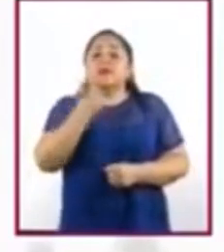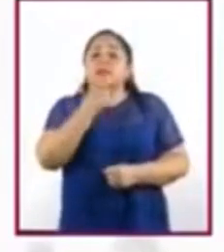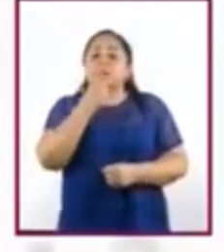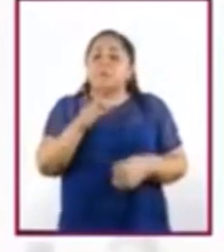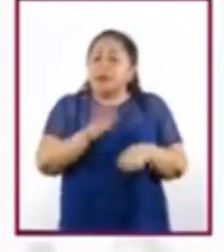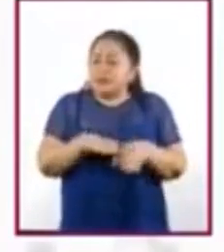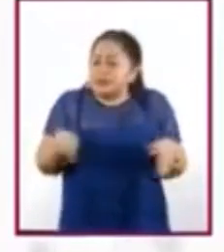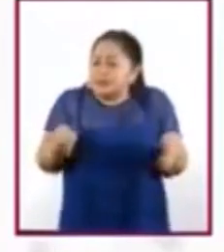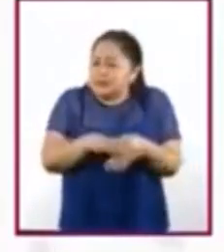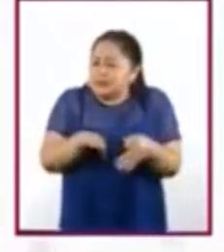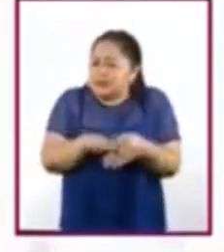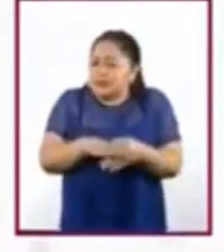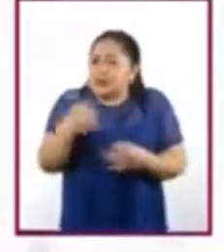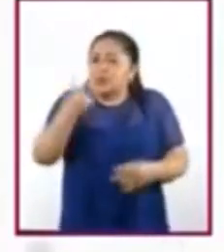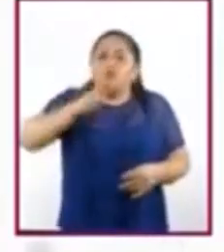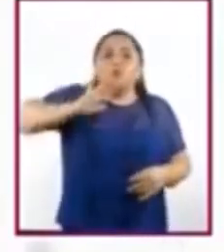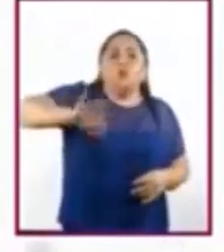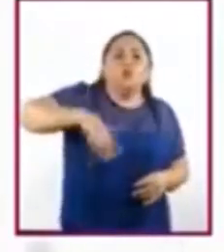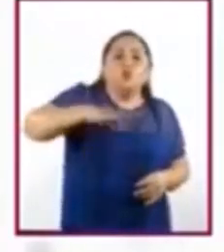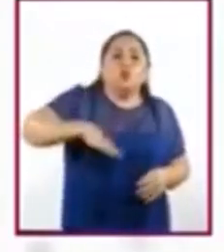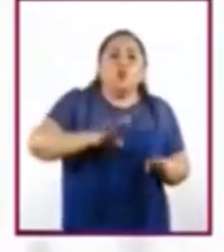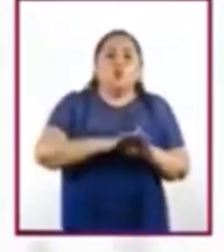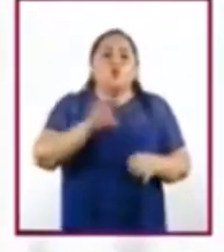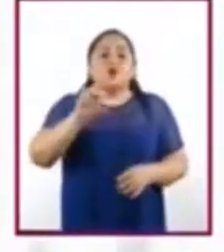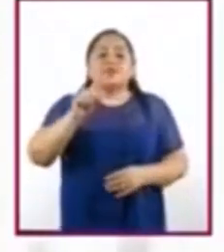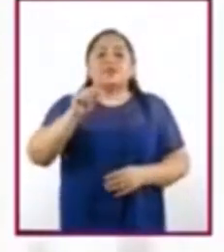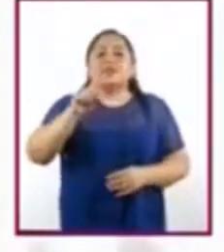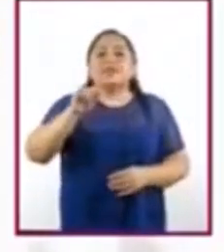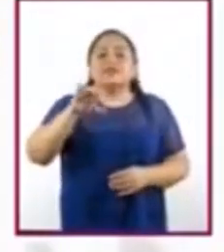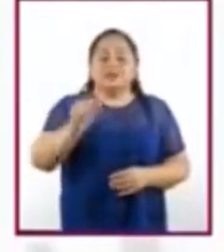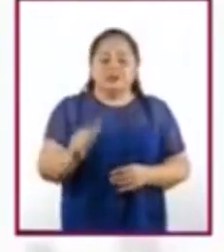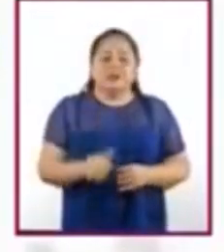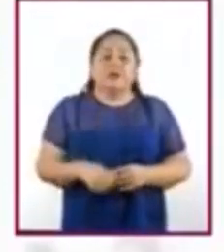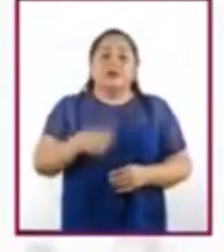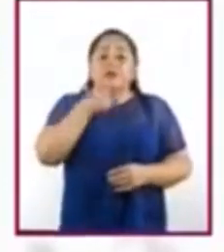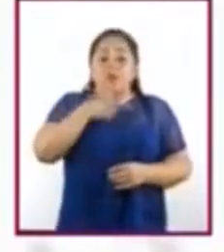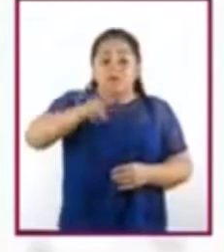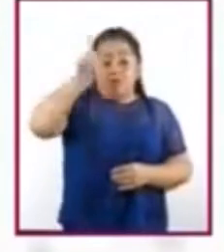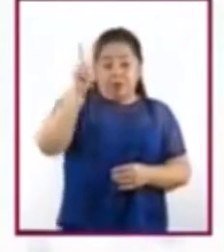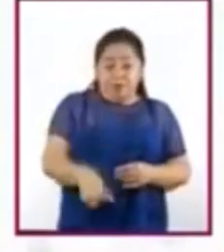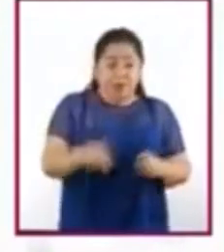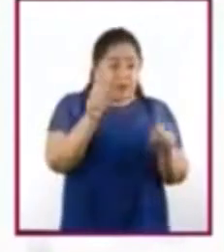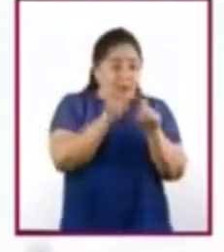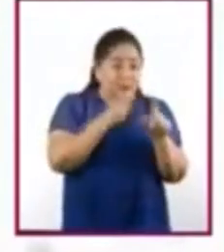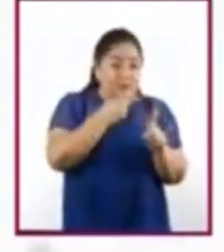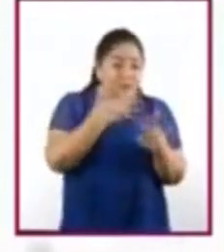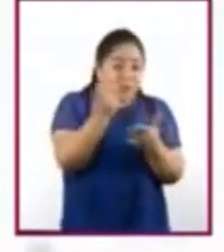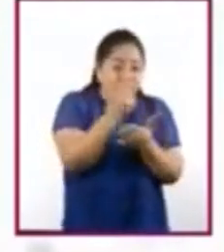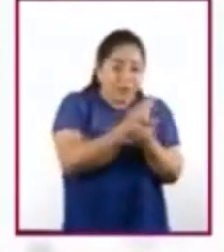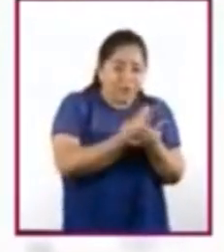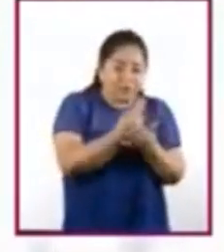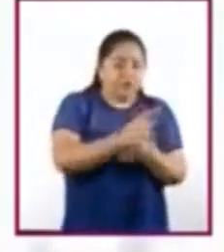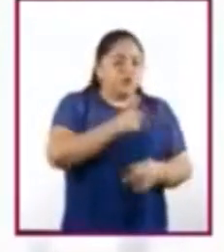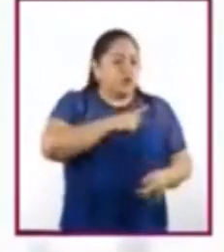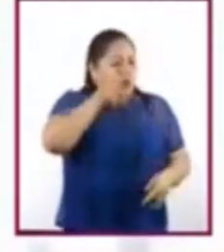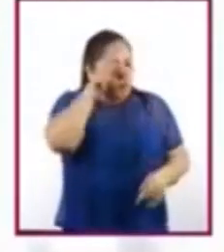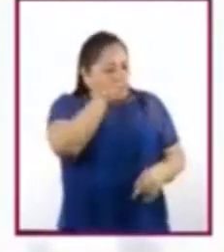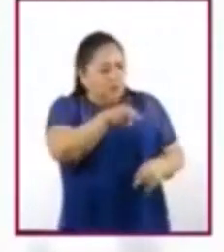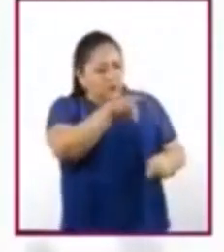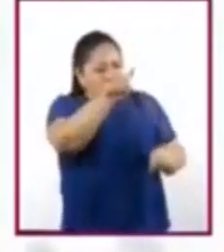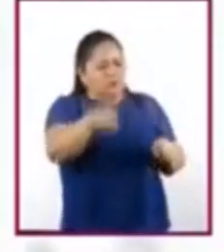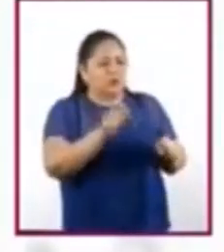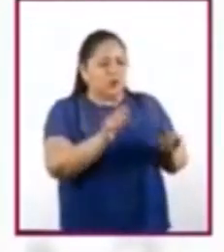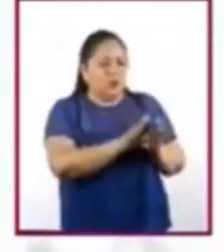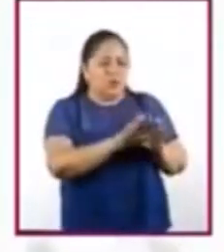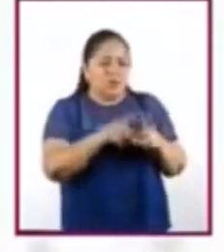cerca del conjuro que de la búsqueda de la estética. El verdadero caricaturista solo ve la esencia vituperable